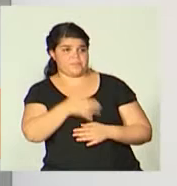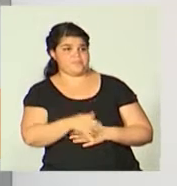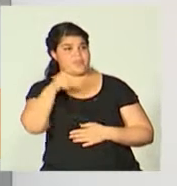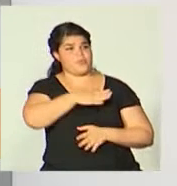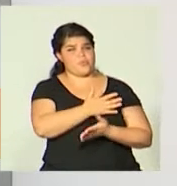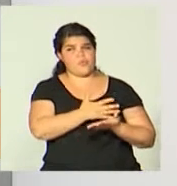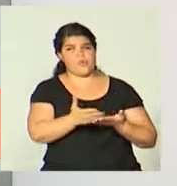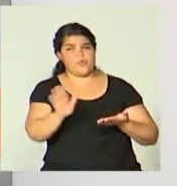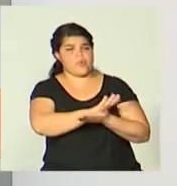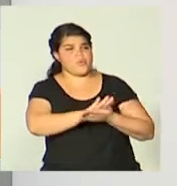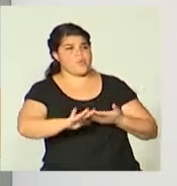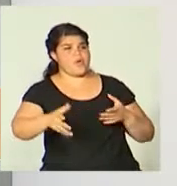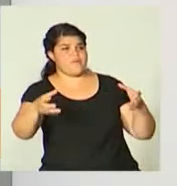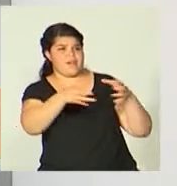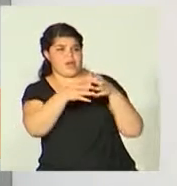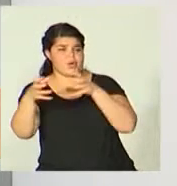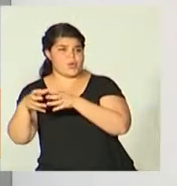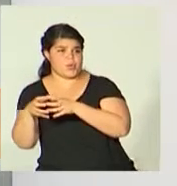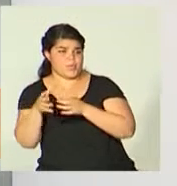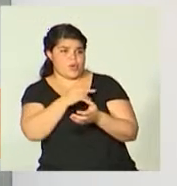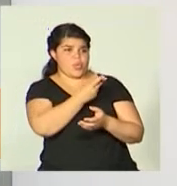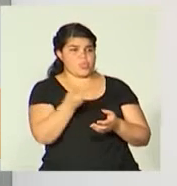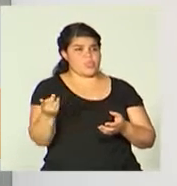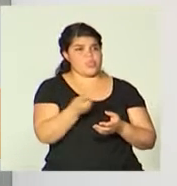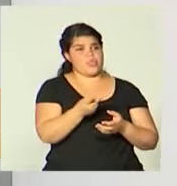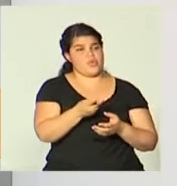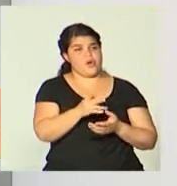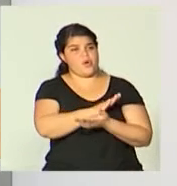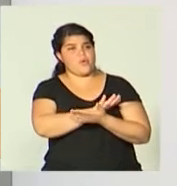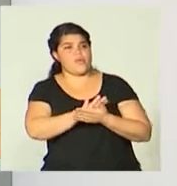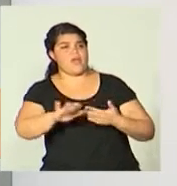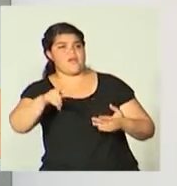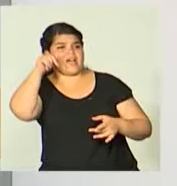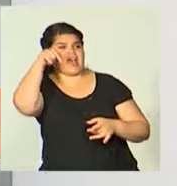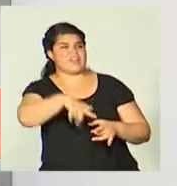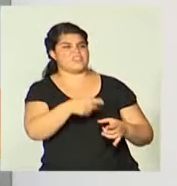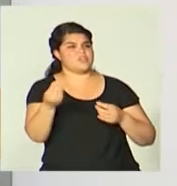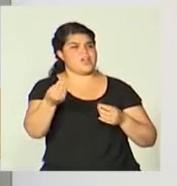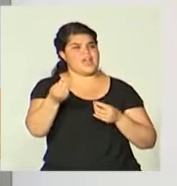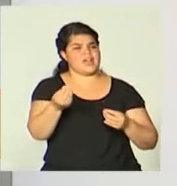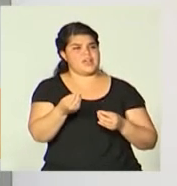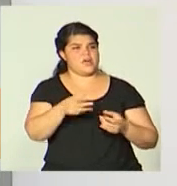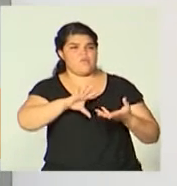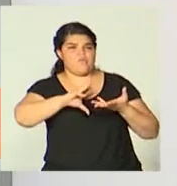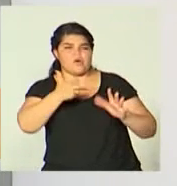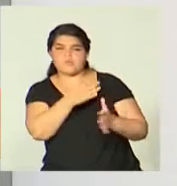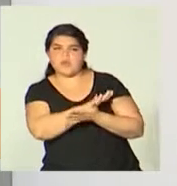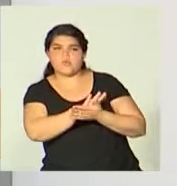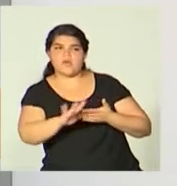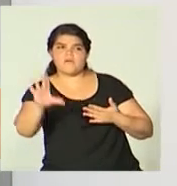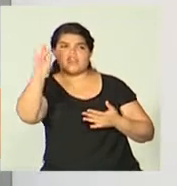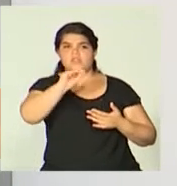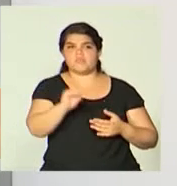Congreso de la Nación, en ambas cámaras, debido a la conformación de los distintos partidos políticos. ¿Cómo ve esta nueva gestión que vas a tener como diputado